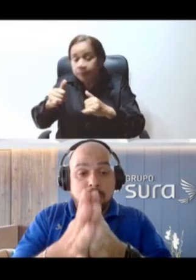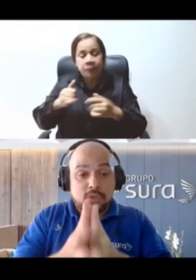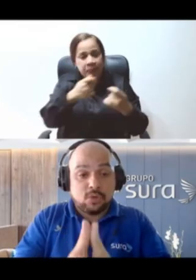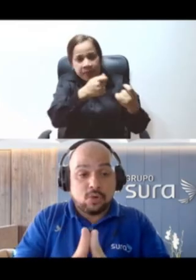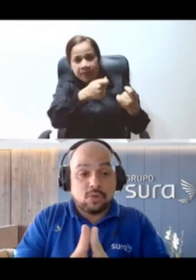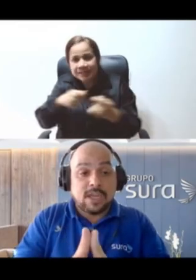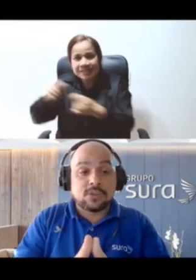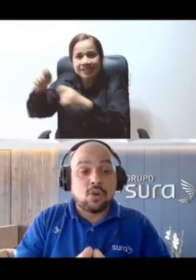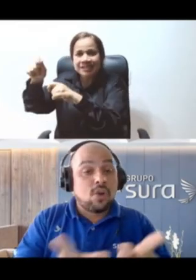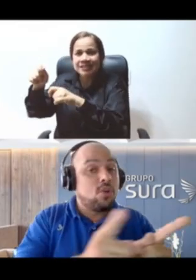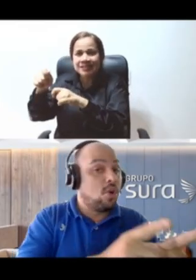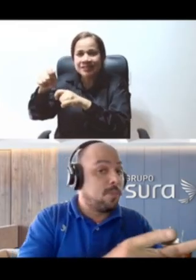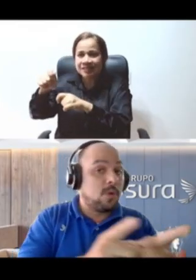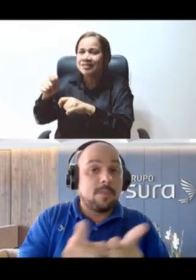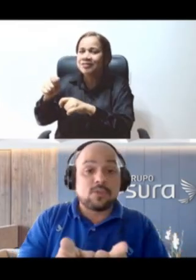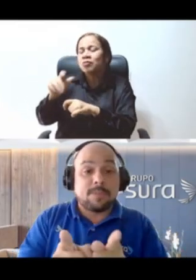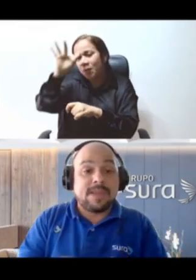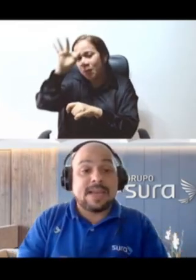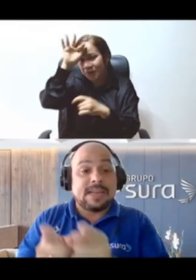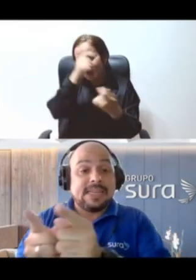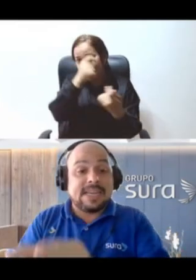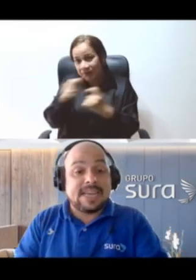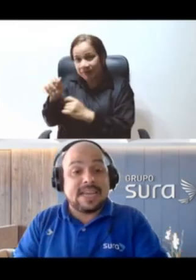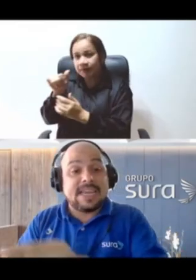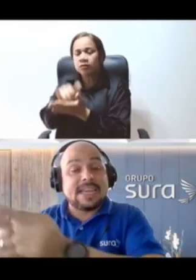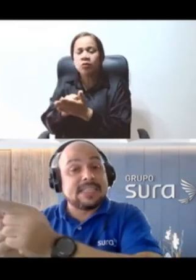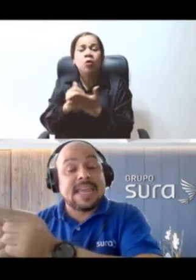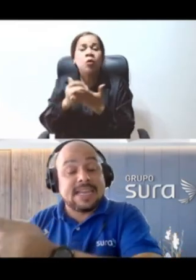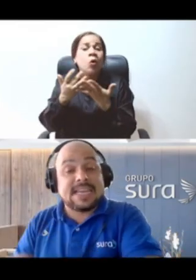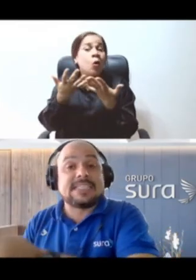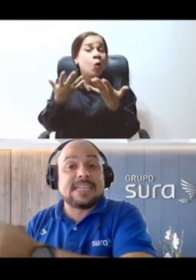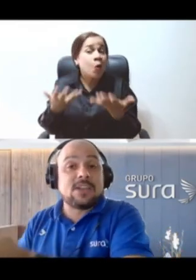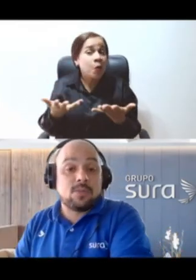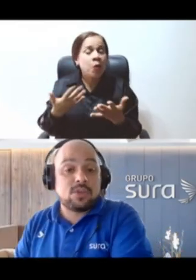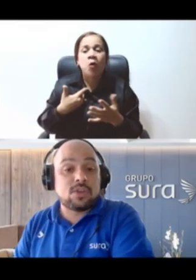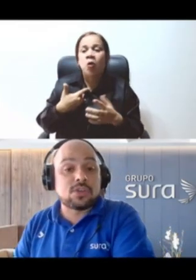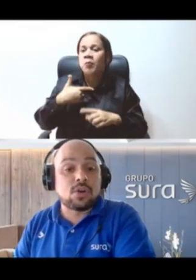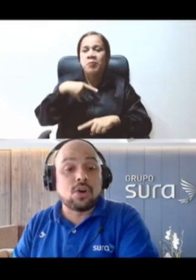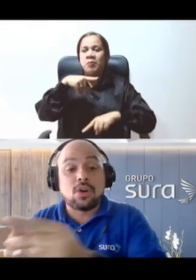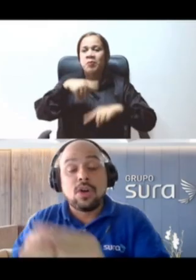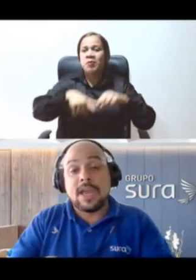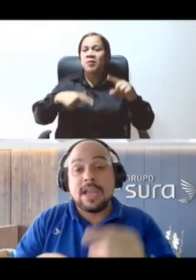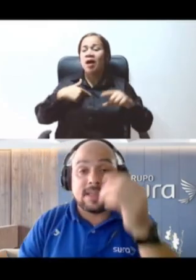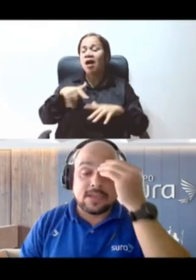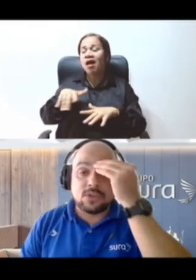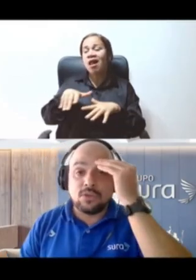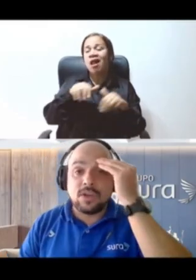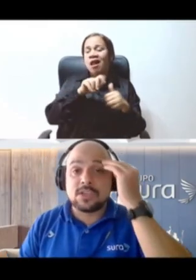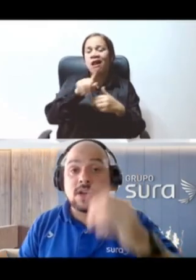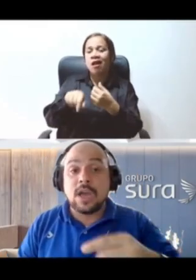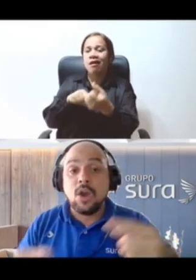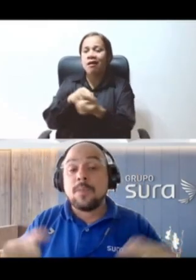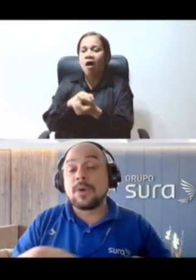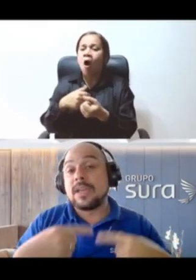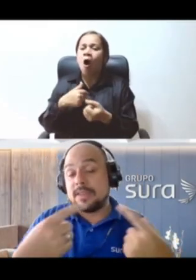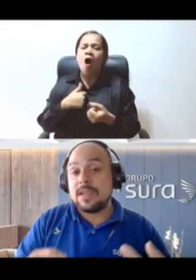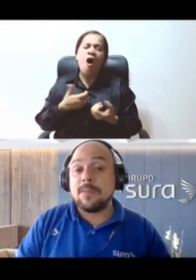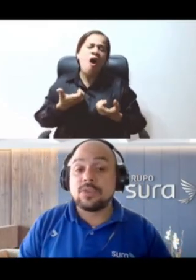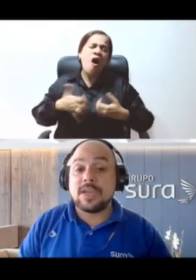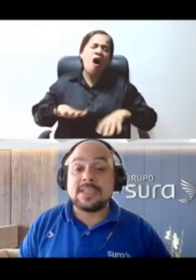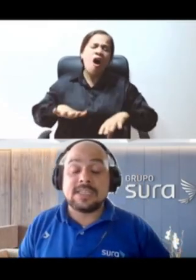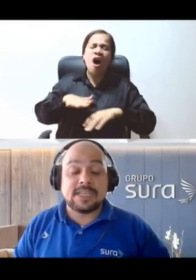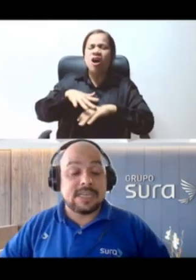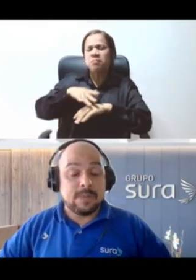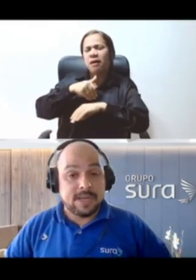nosotros, dentro de nuestro contexto, no podemos aplicar ni negligencia ni omisión de socorro en la atención de un lesionado